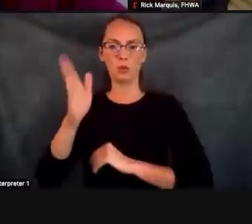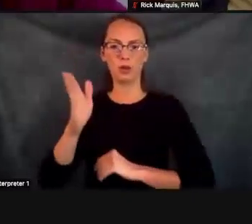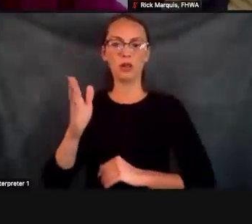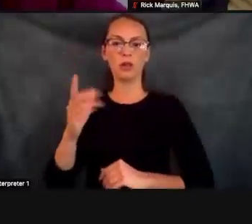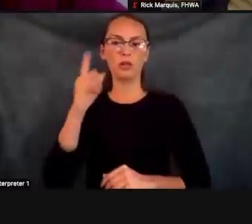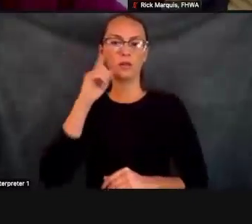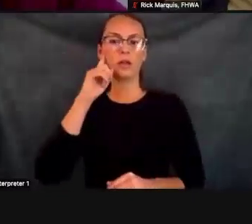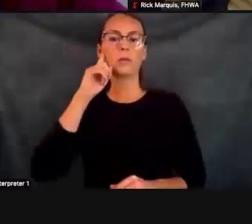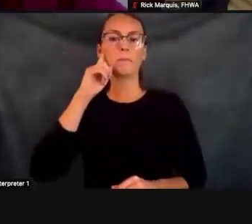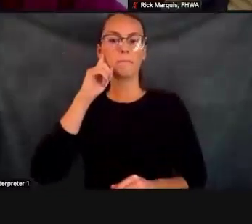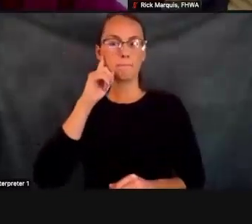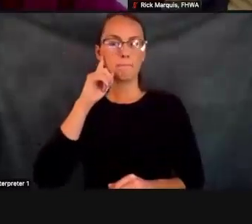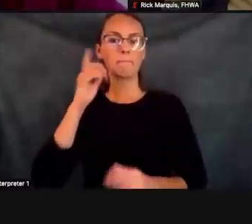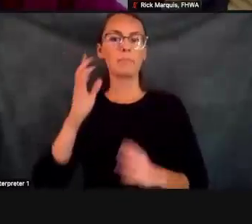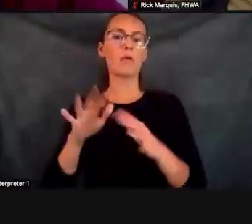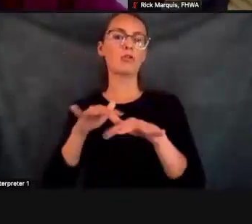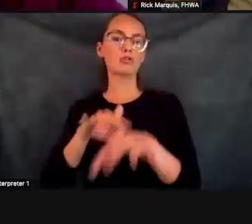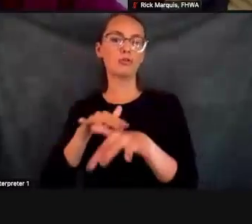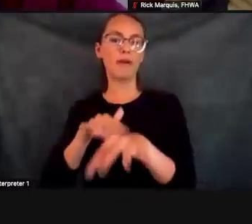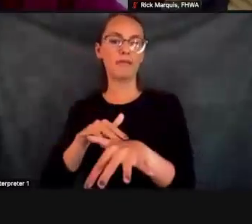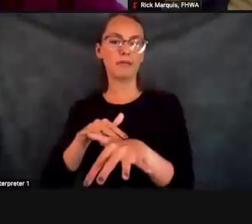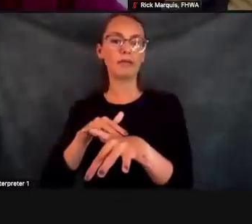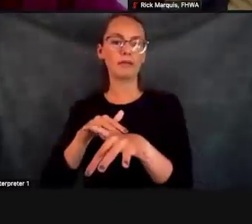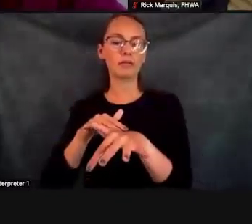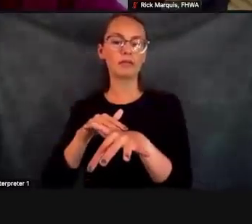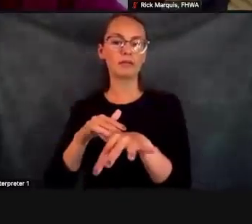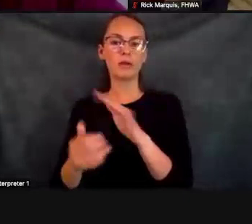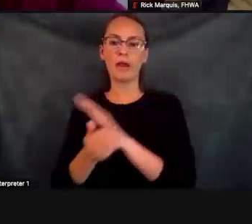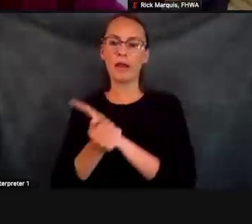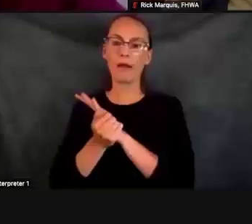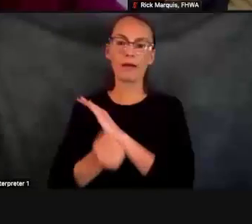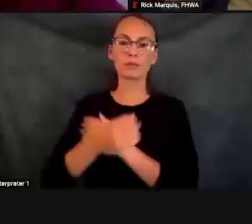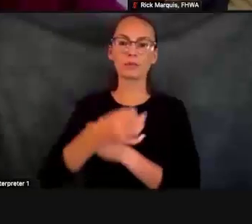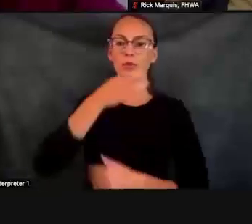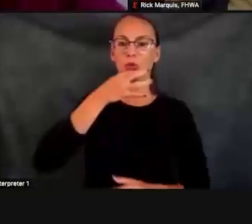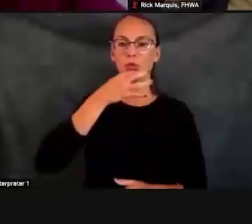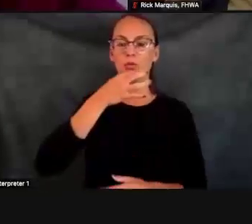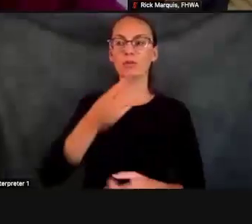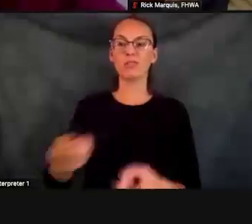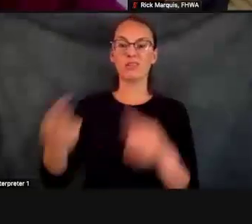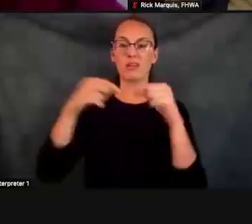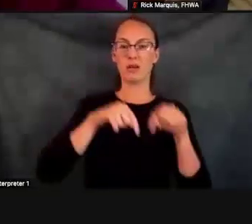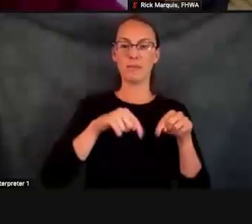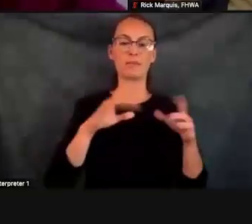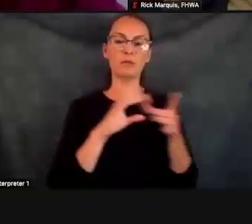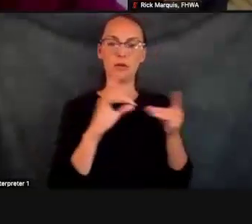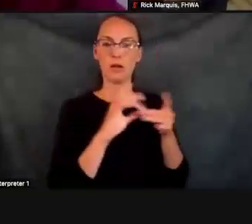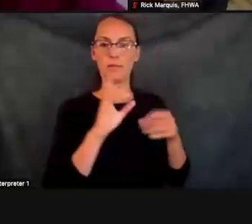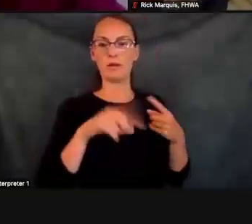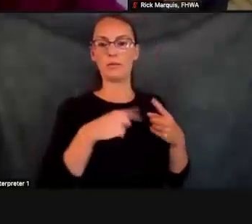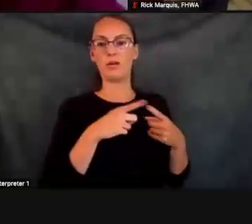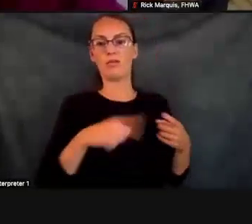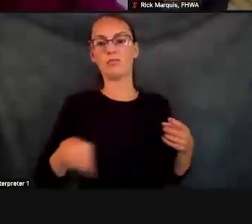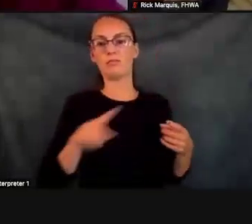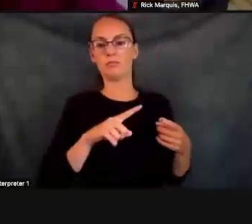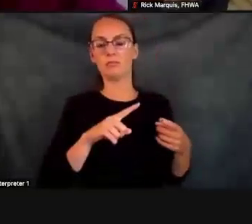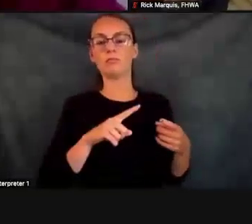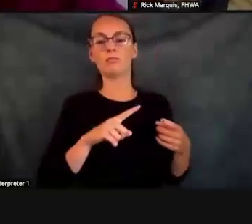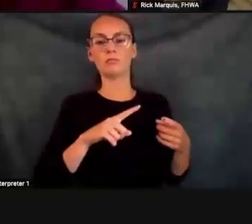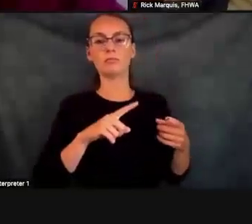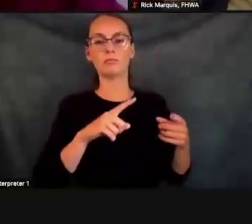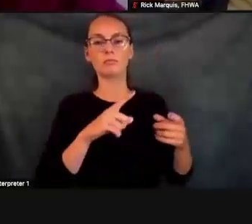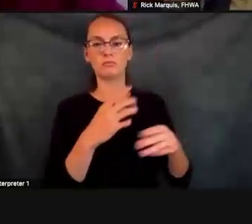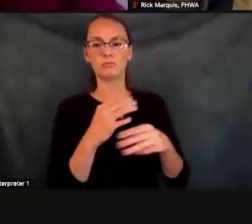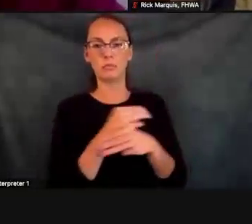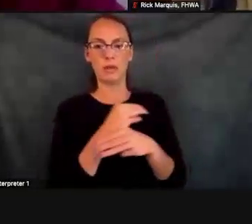cuenta la posibilidad de tener algunos expertos de tráfico para que vengan, para que presenten sus